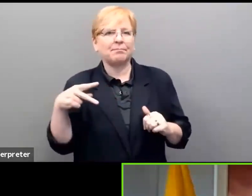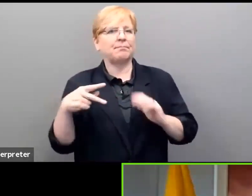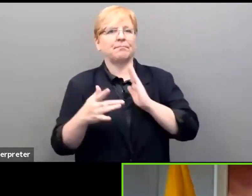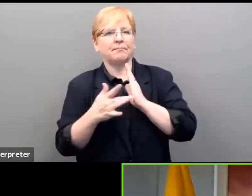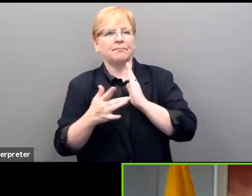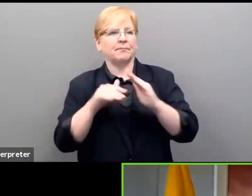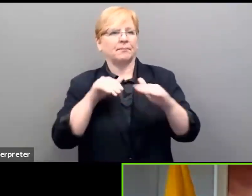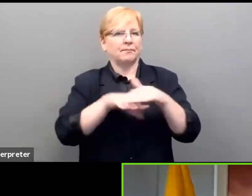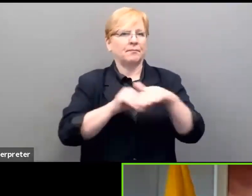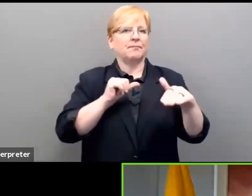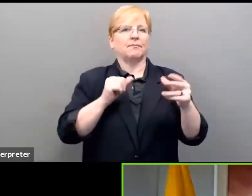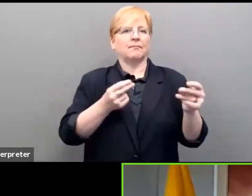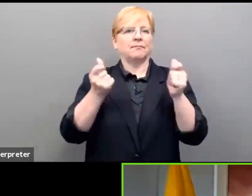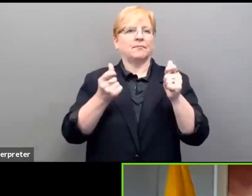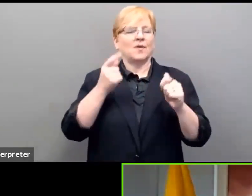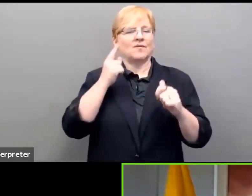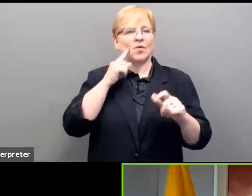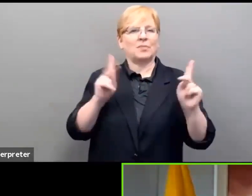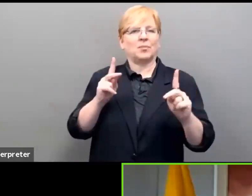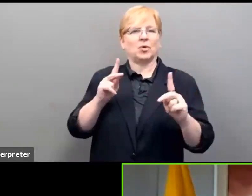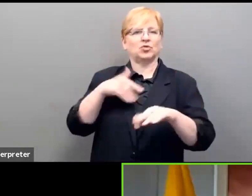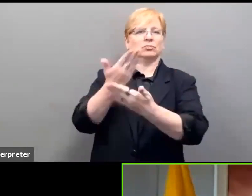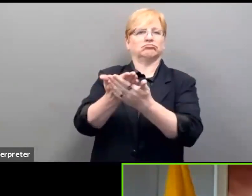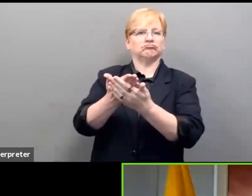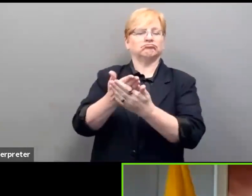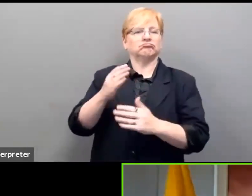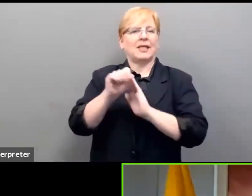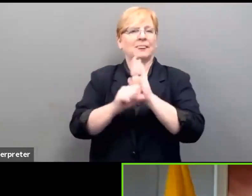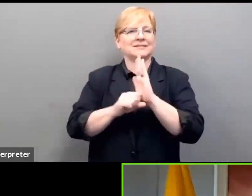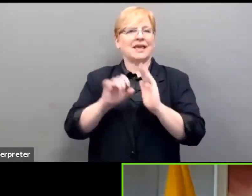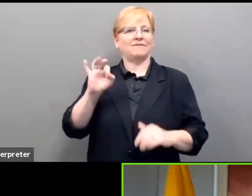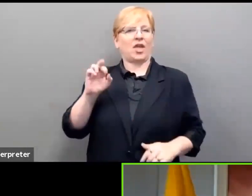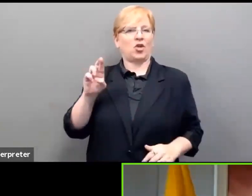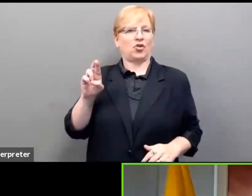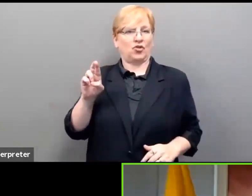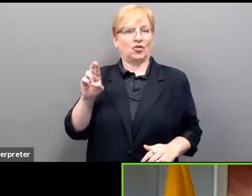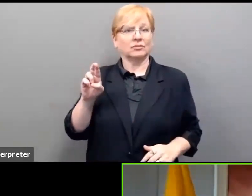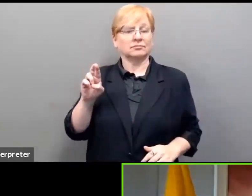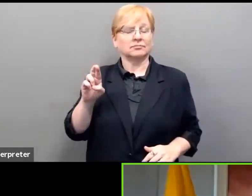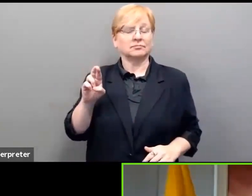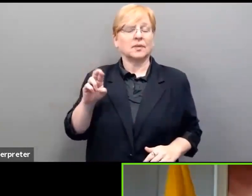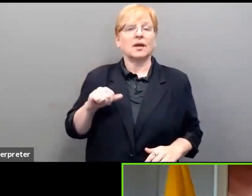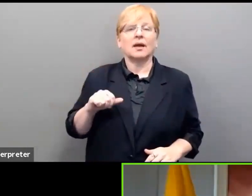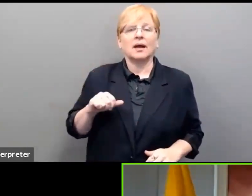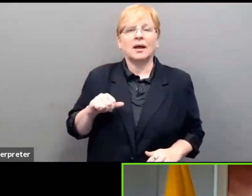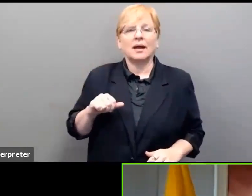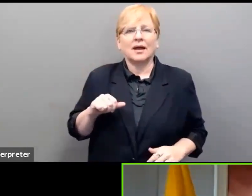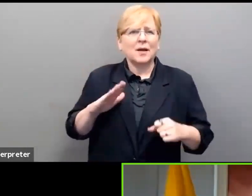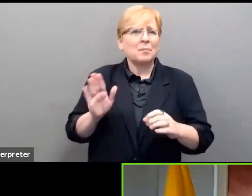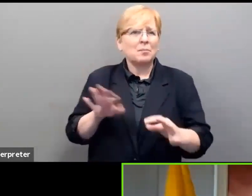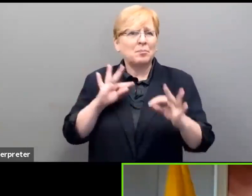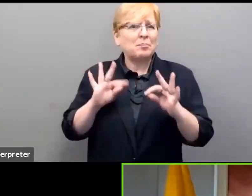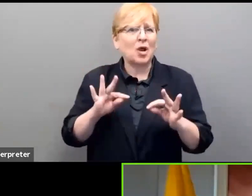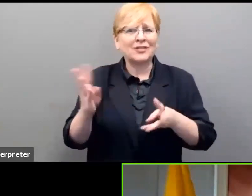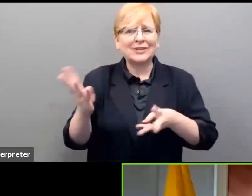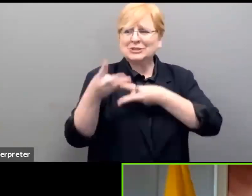no se puede mover la información personal. Pensamos que podemos crear un ambiente